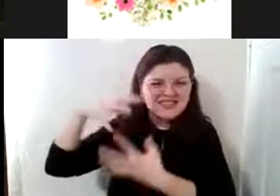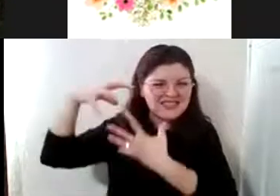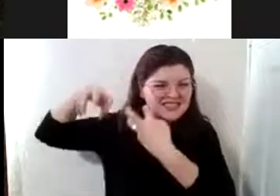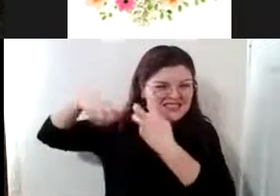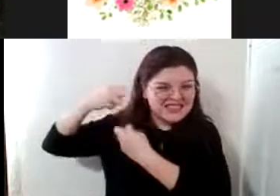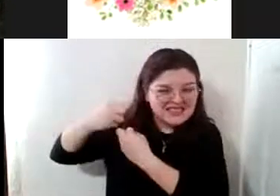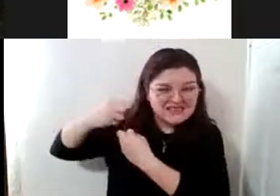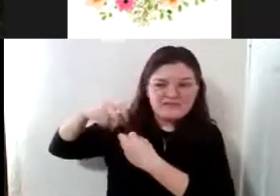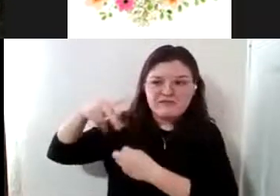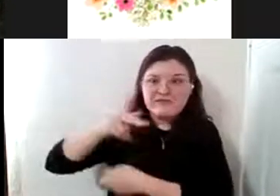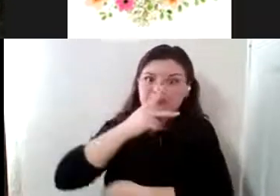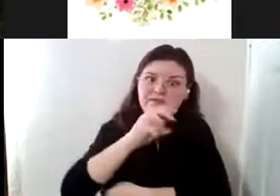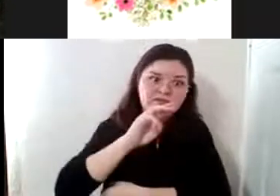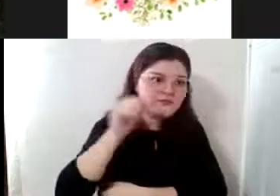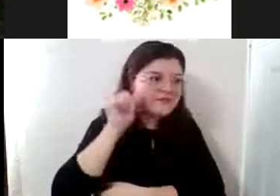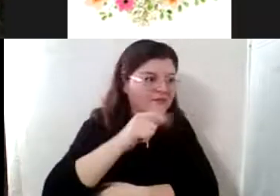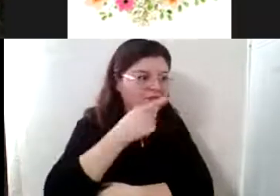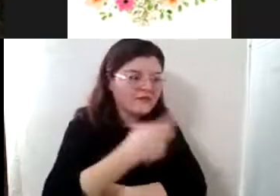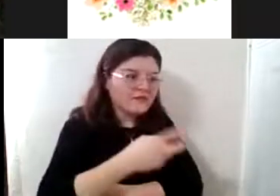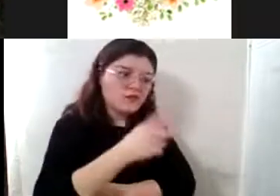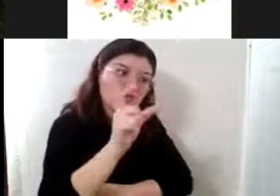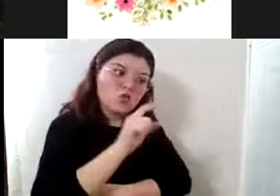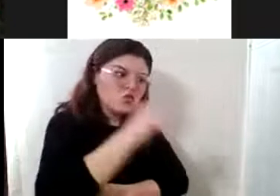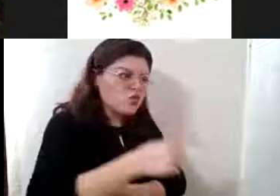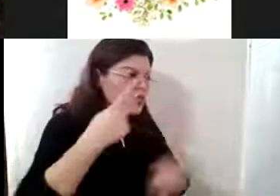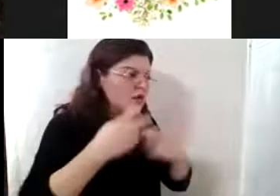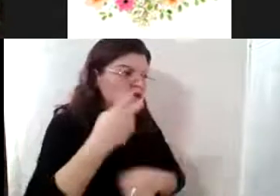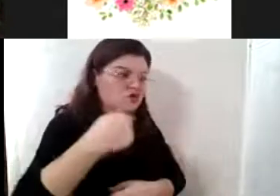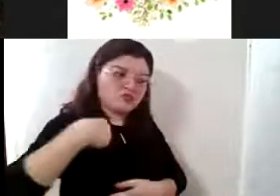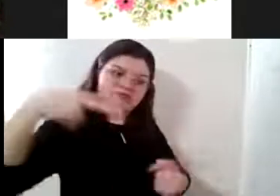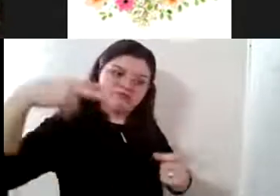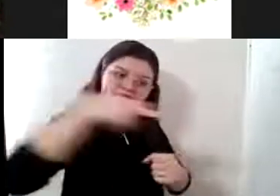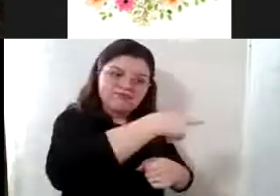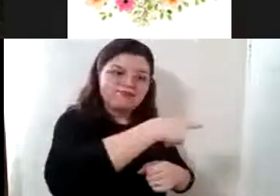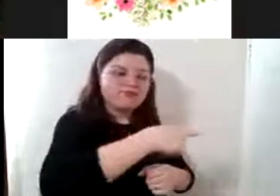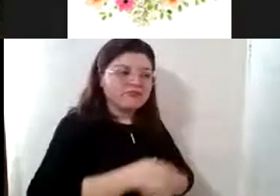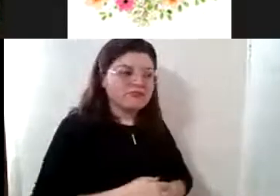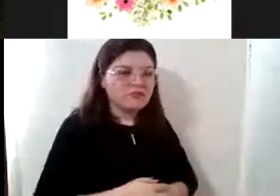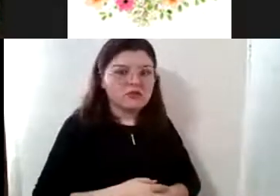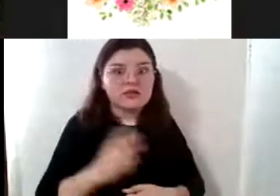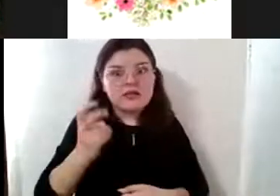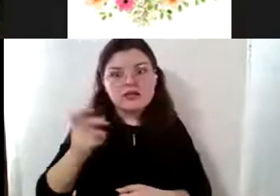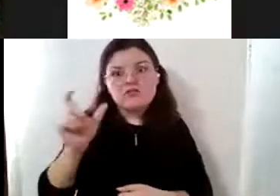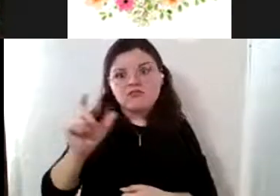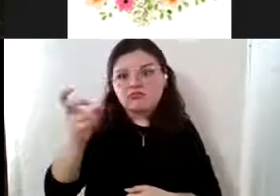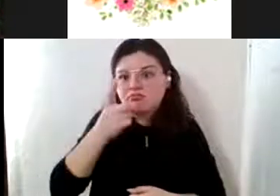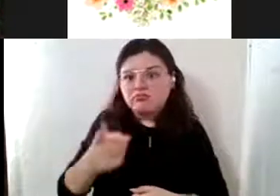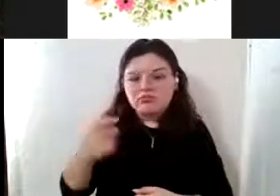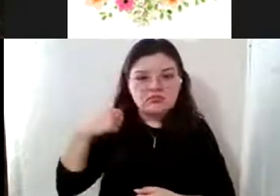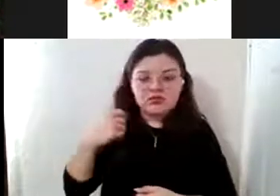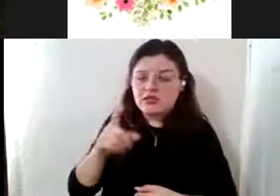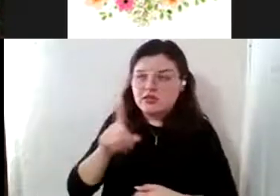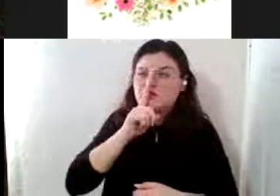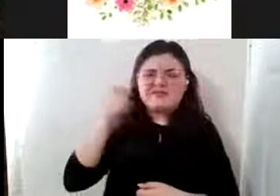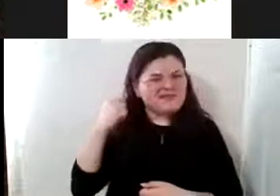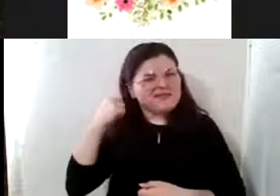padres siempre le dicen que si se queja, se lo cortarán. Y por eso ella nunca dice nada. Pero